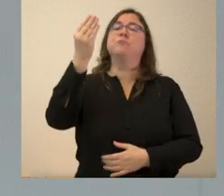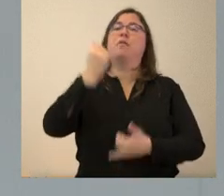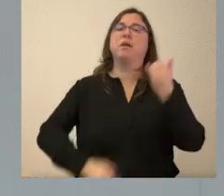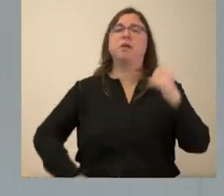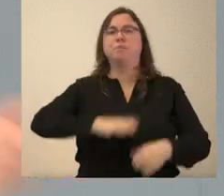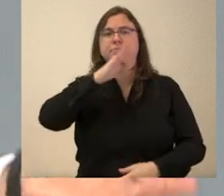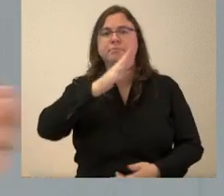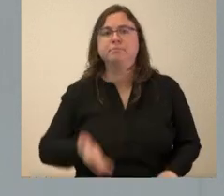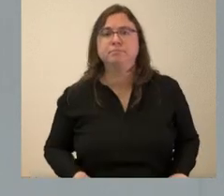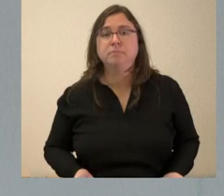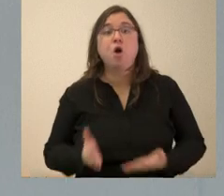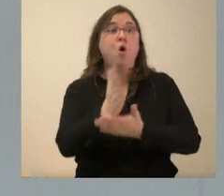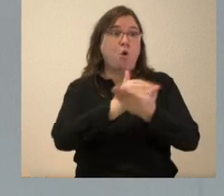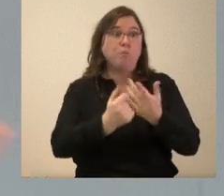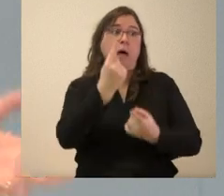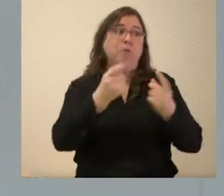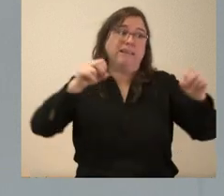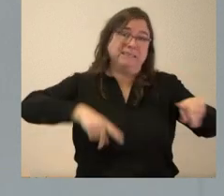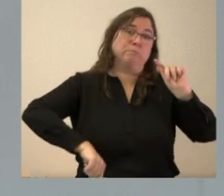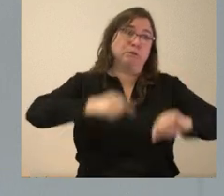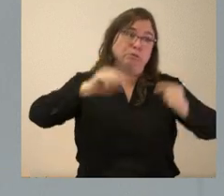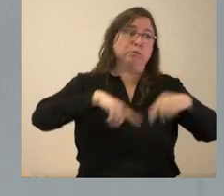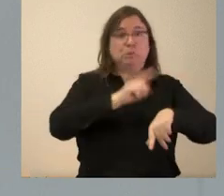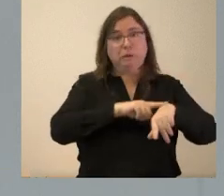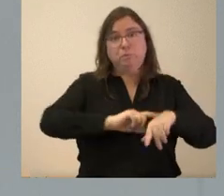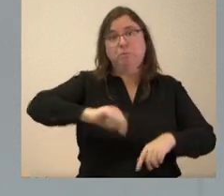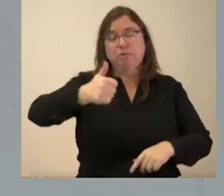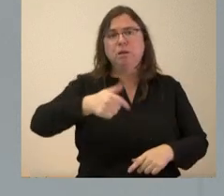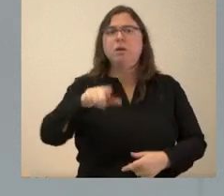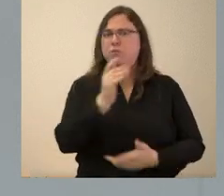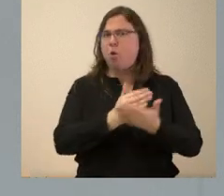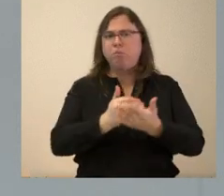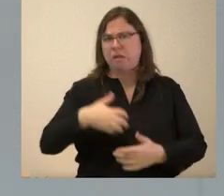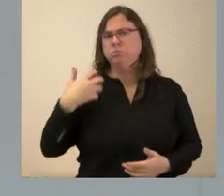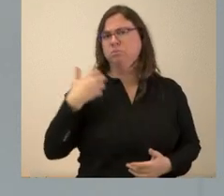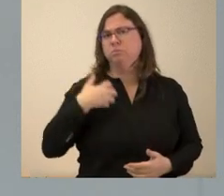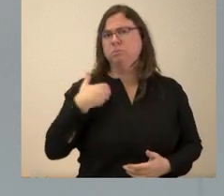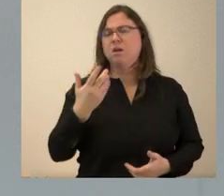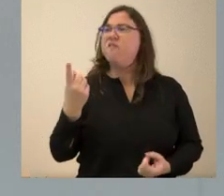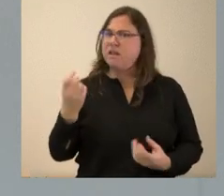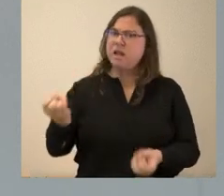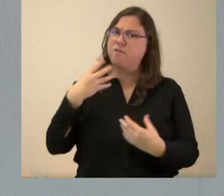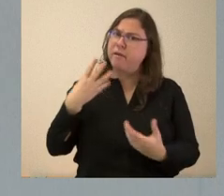las comunidades autónomas algunas todavía no aprobar el presupuesto y pueden tener ese margen que se han quejado claramente de este hecho de falta de información de falta de comunicación